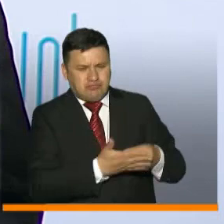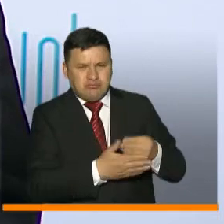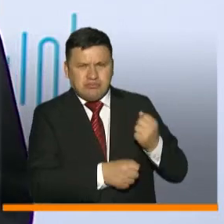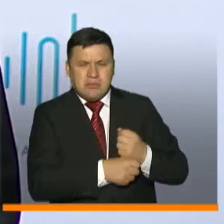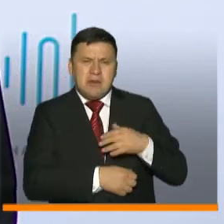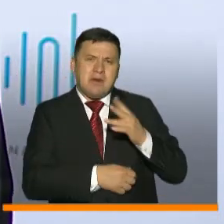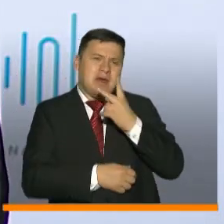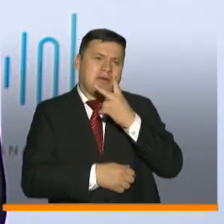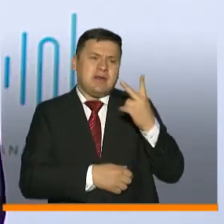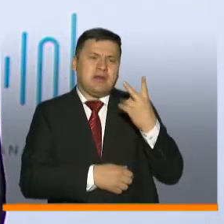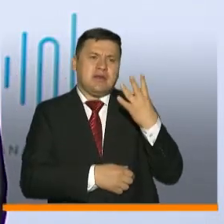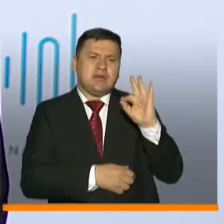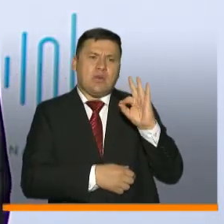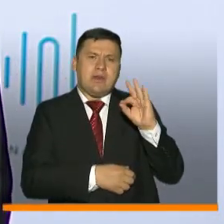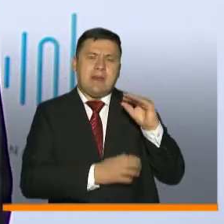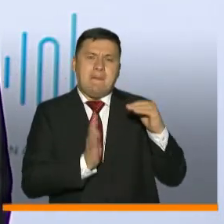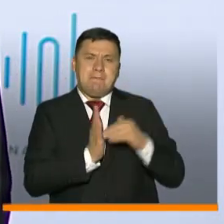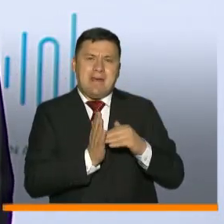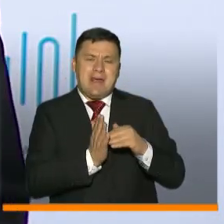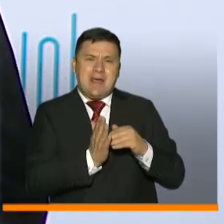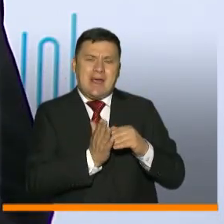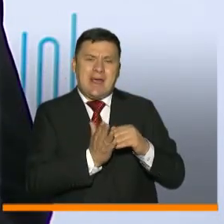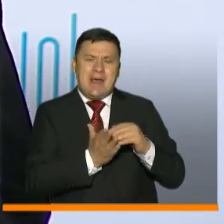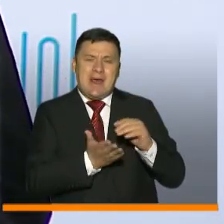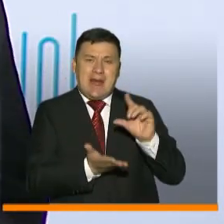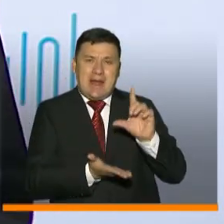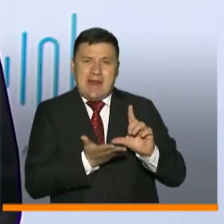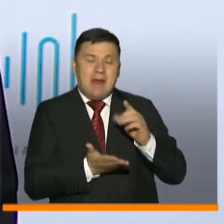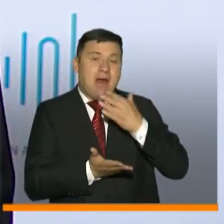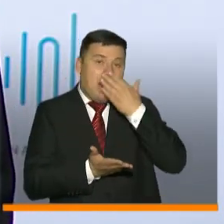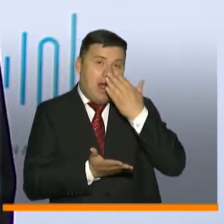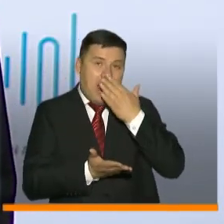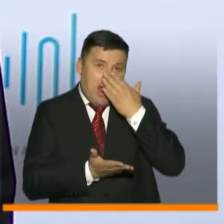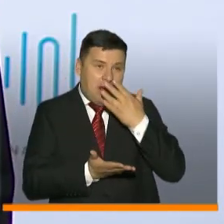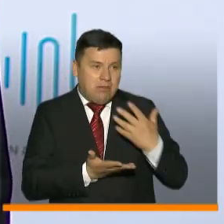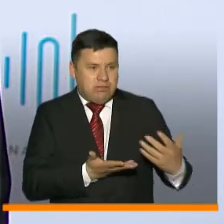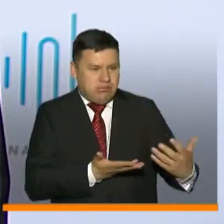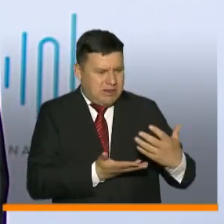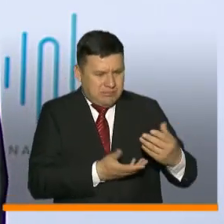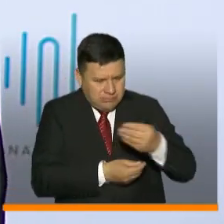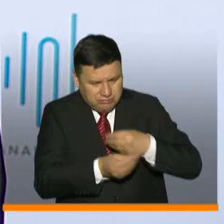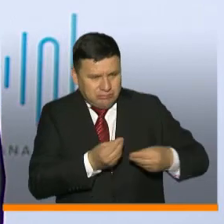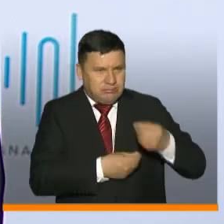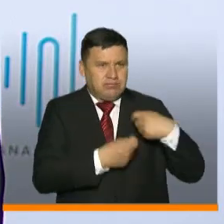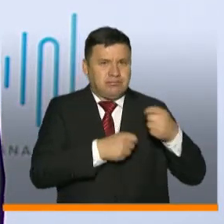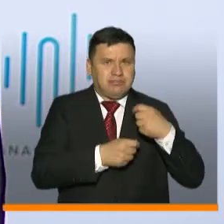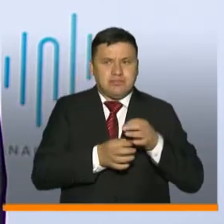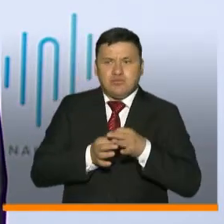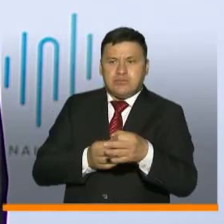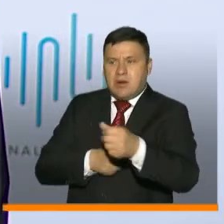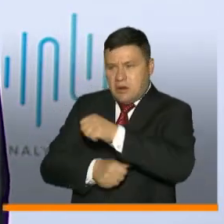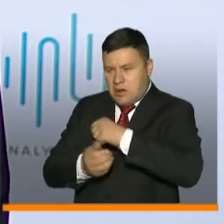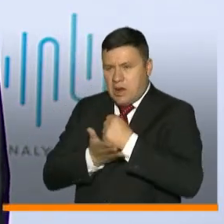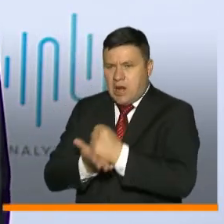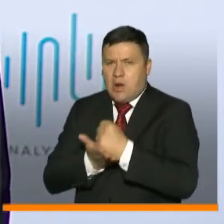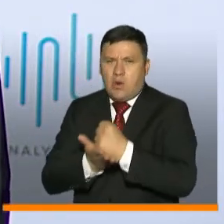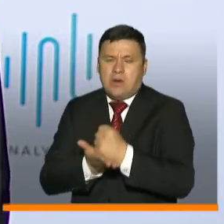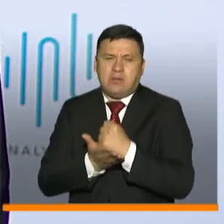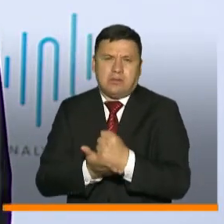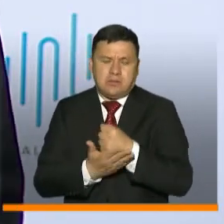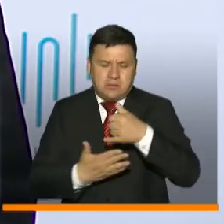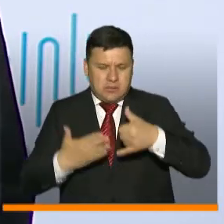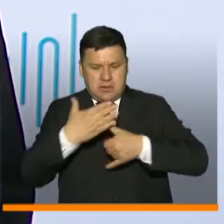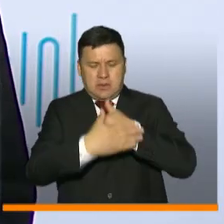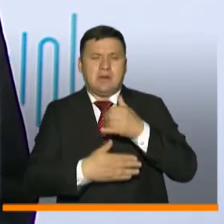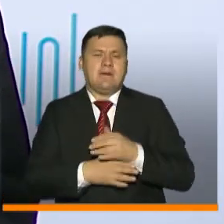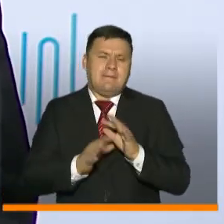más de 250.000 litros de alcohol logramos llegar a poblaciones importantes de nuestra geografía